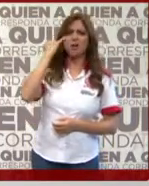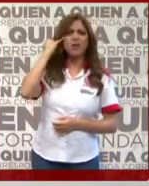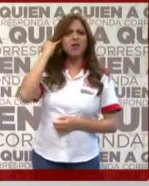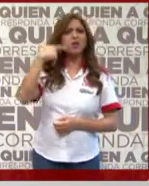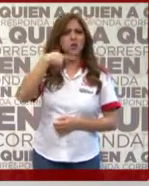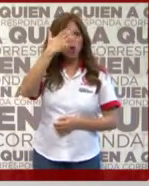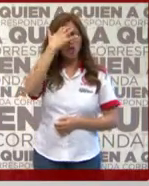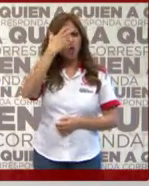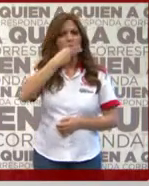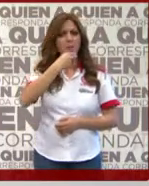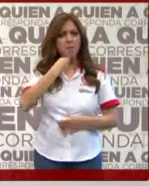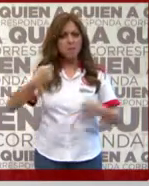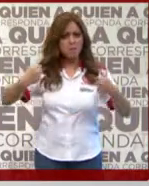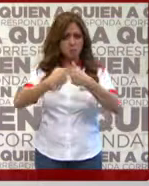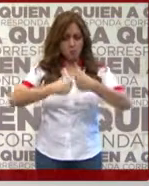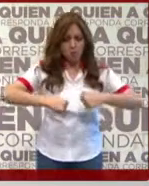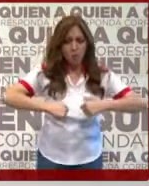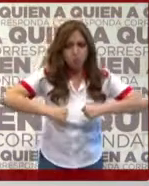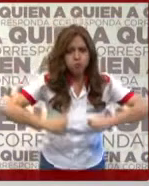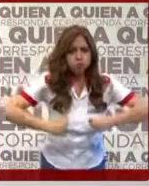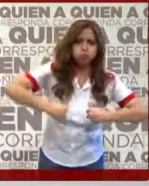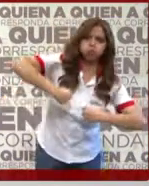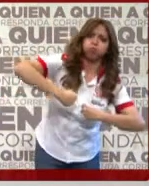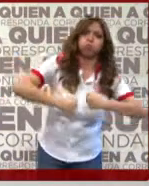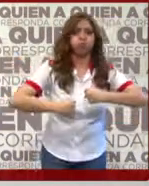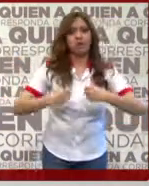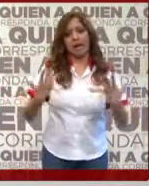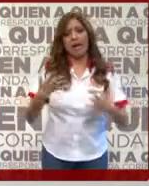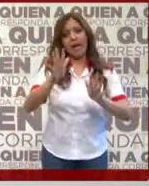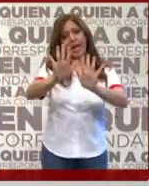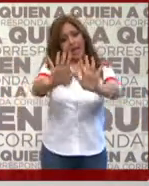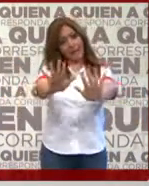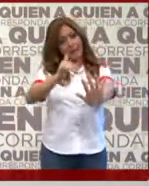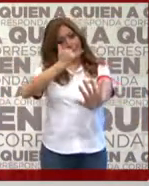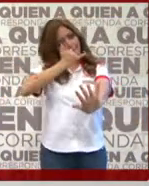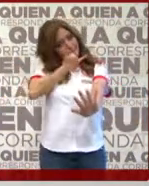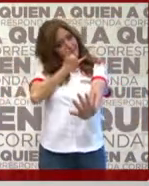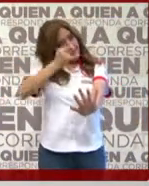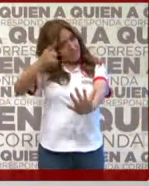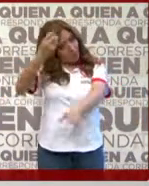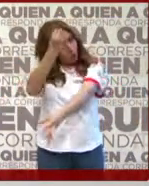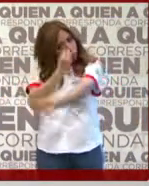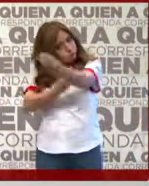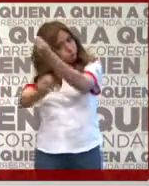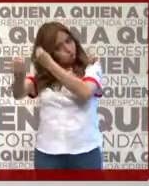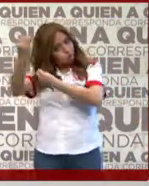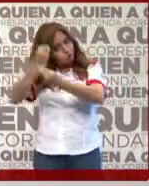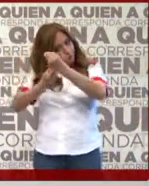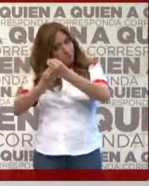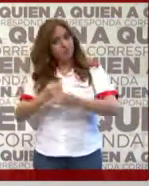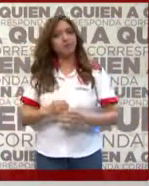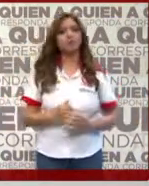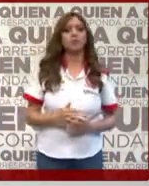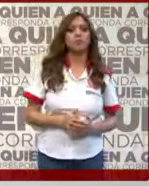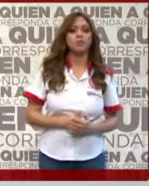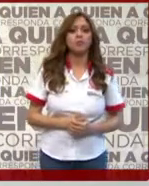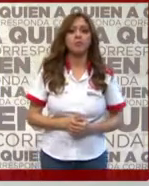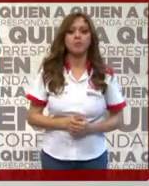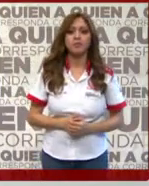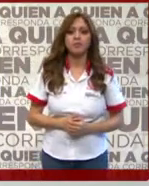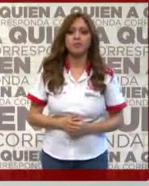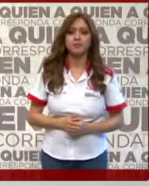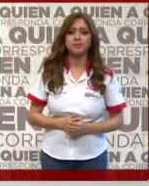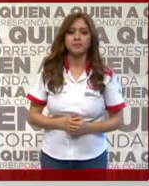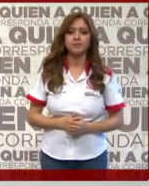de sumo, ¿eh? Ajá. Ah, bueno, pero ellos comen en exceso, Jorge. Aquí digo, también light. Hay que medirse un poquito. Todo y